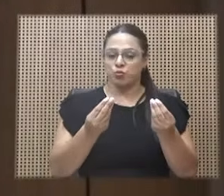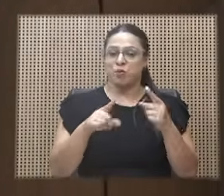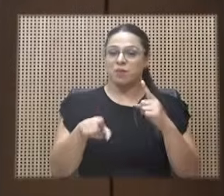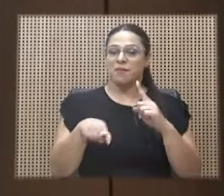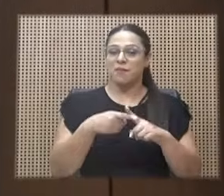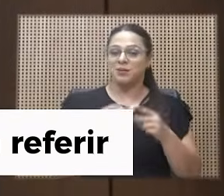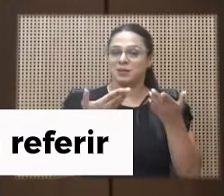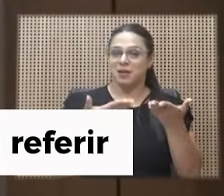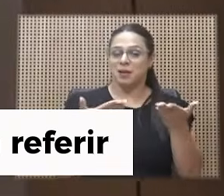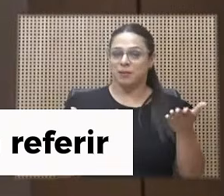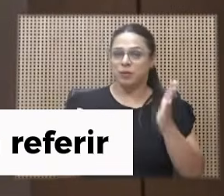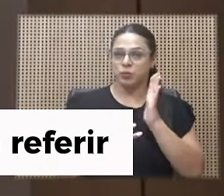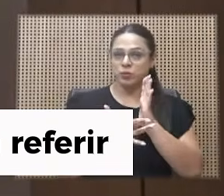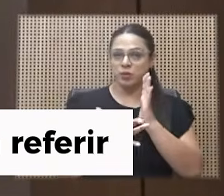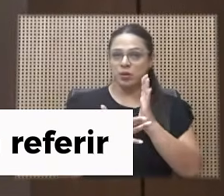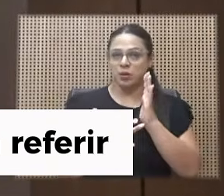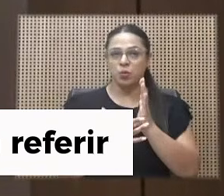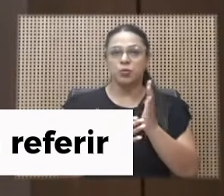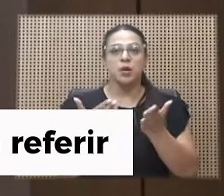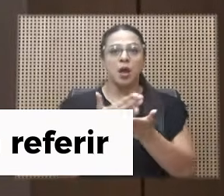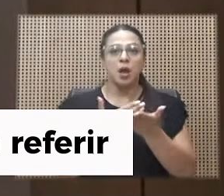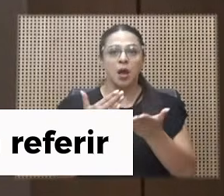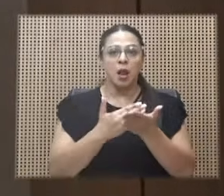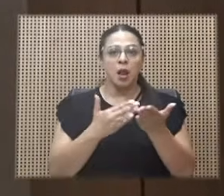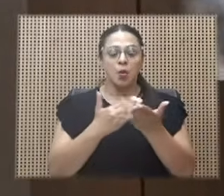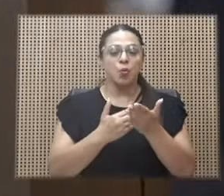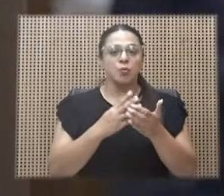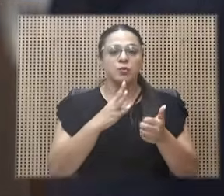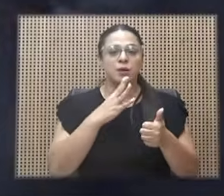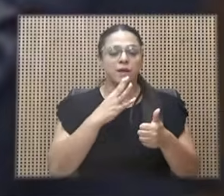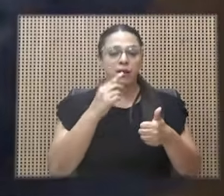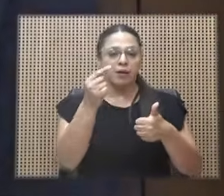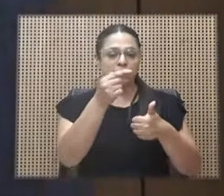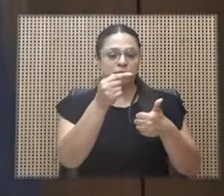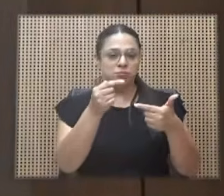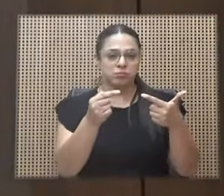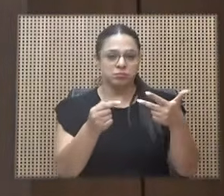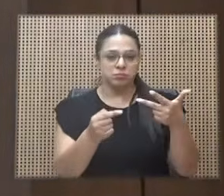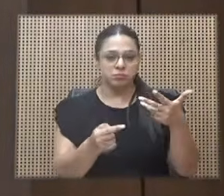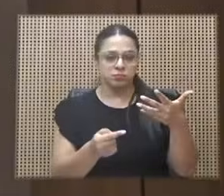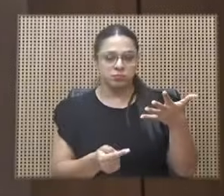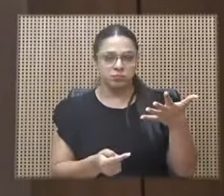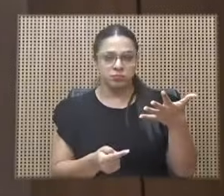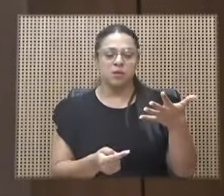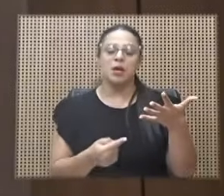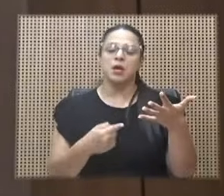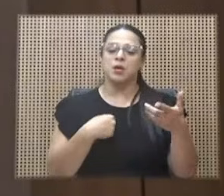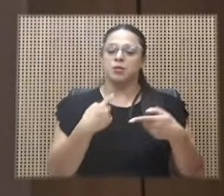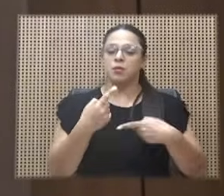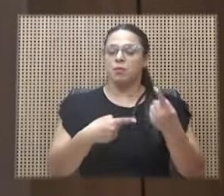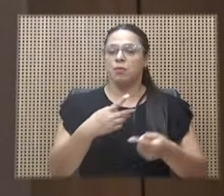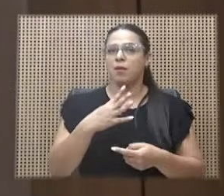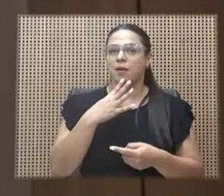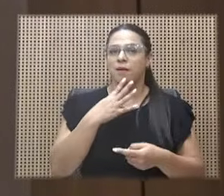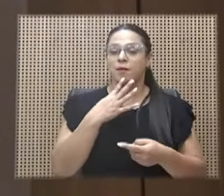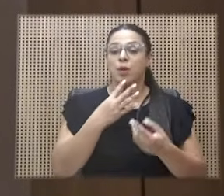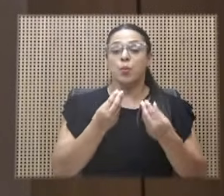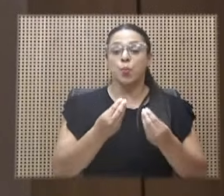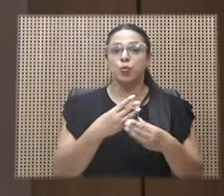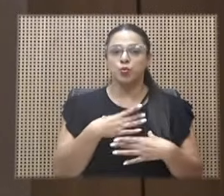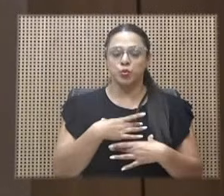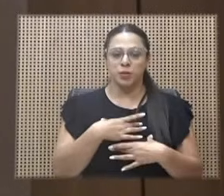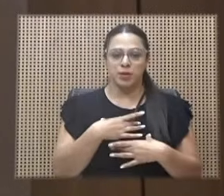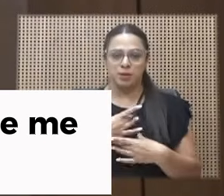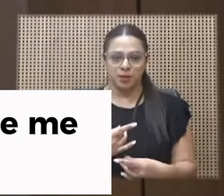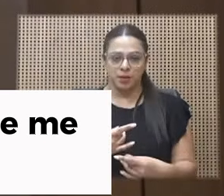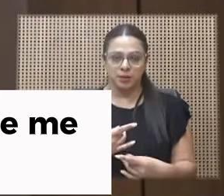técnicos. Algunos se han señalado, yo me voy a referir con mucho interés a los aspectos